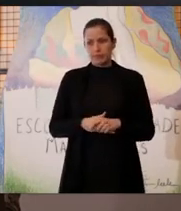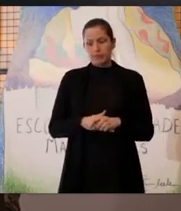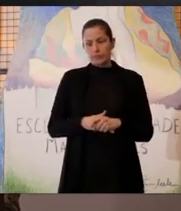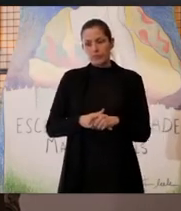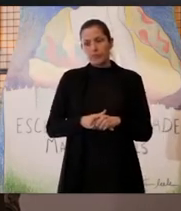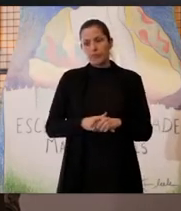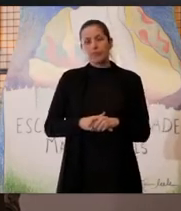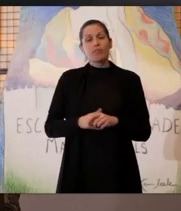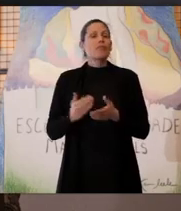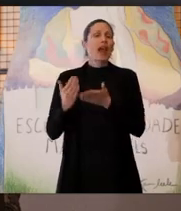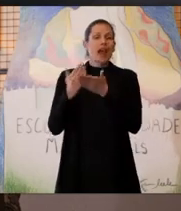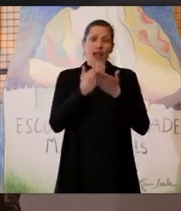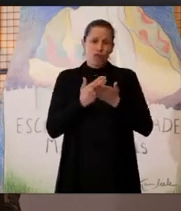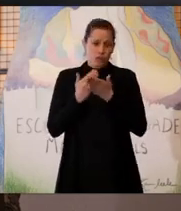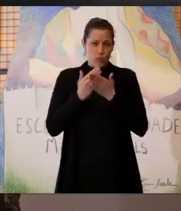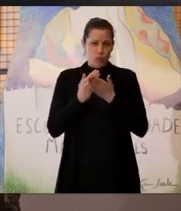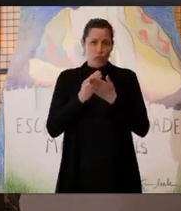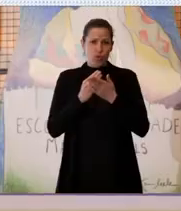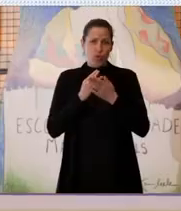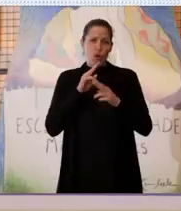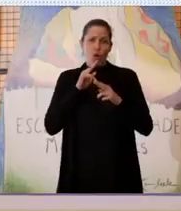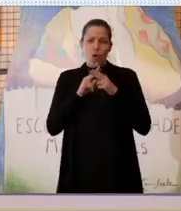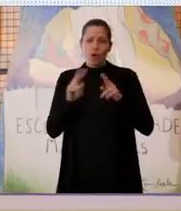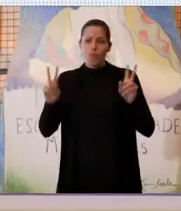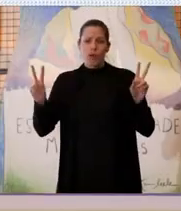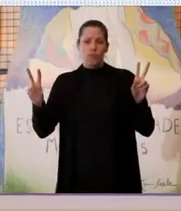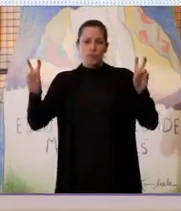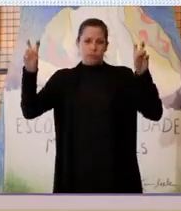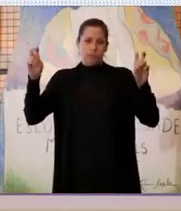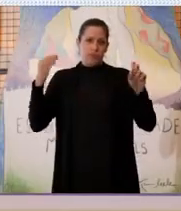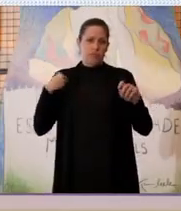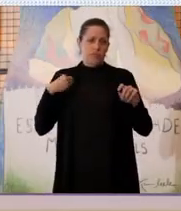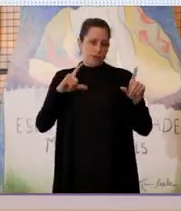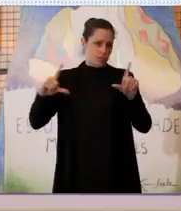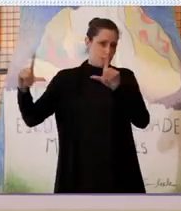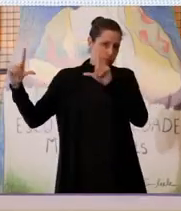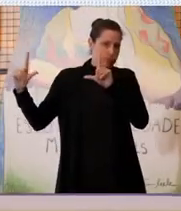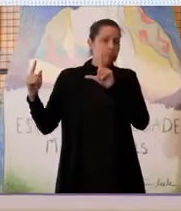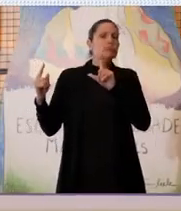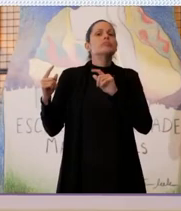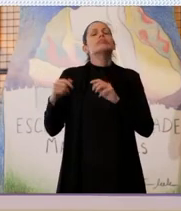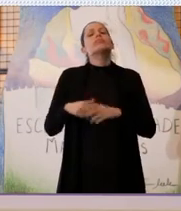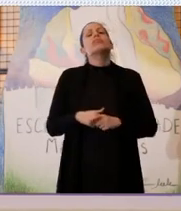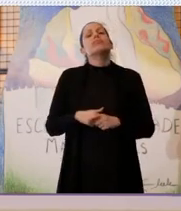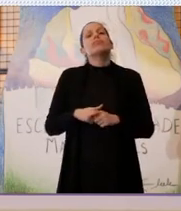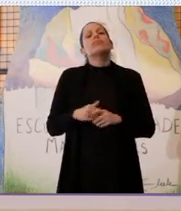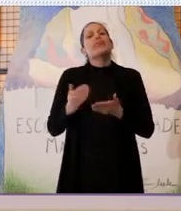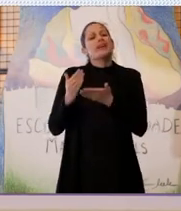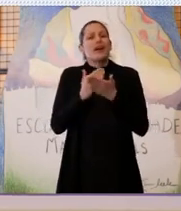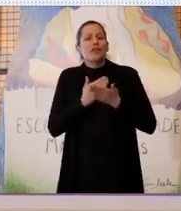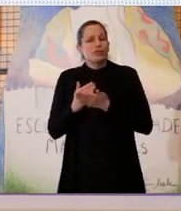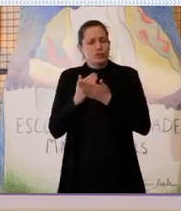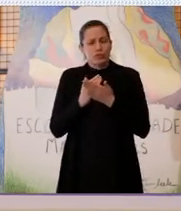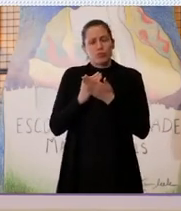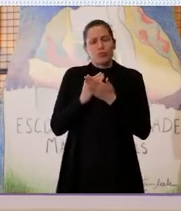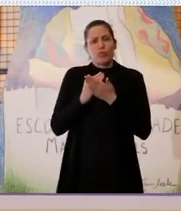hay un estudio que es el women political líders que de un estudio de womeno políticas líderes